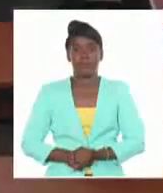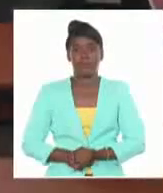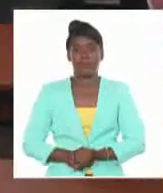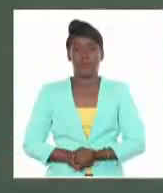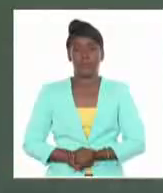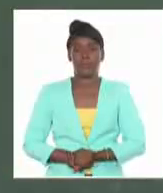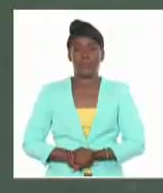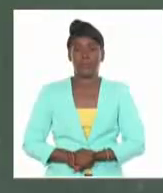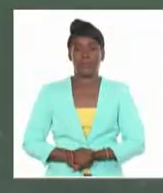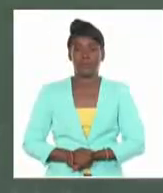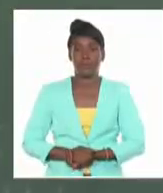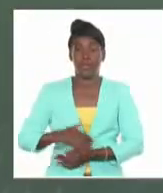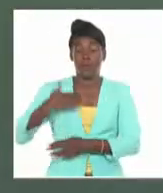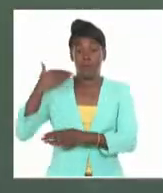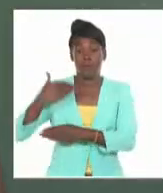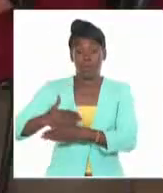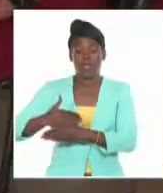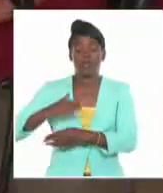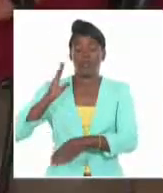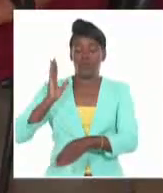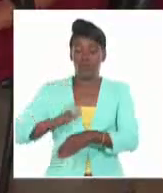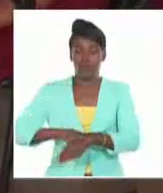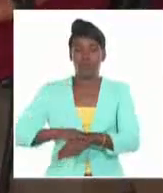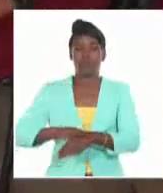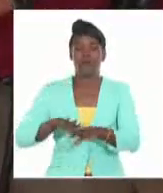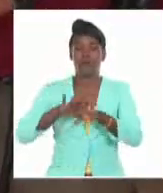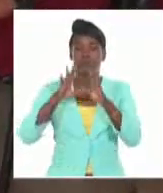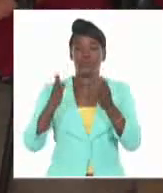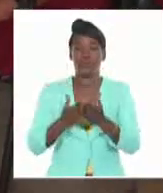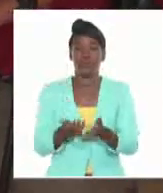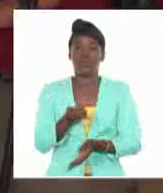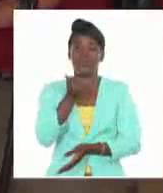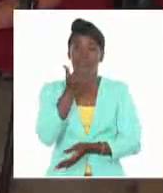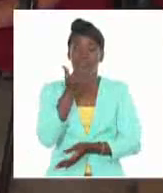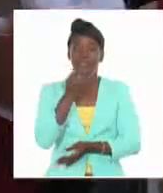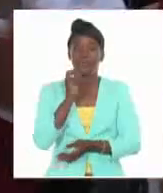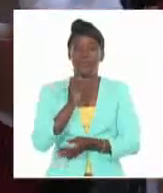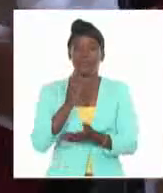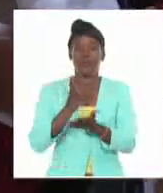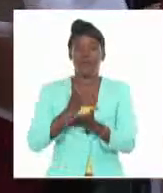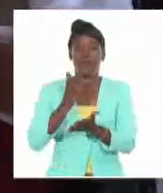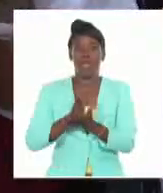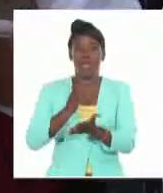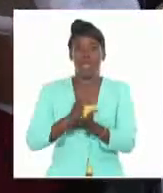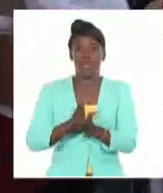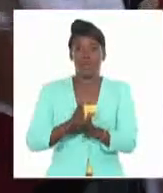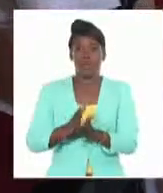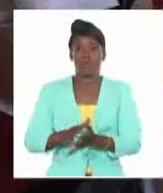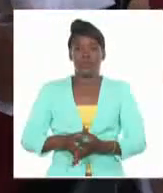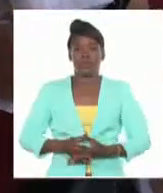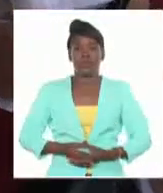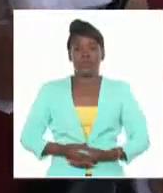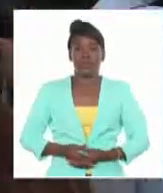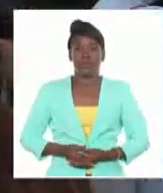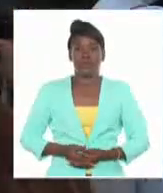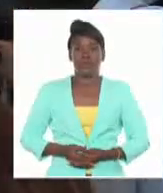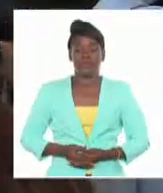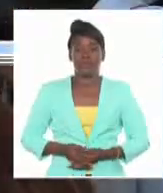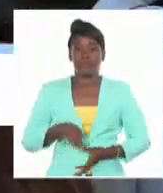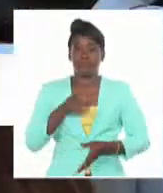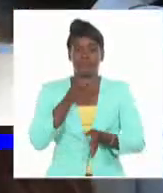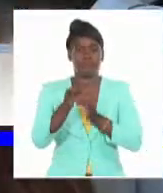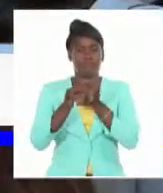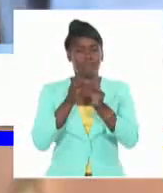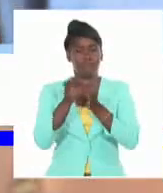El bloqueo es inmisericorde con la educación cubana, uno de los incuestionables logros de la revolución. Se manifiesta limitando